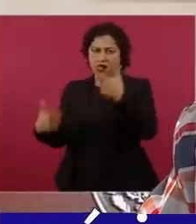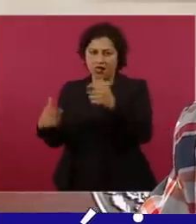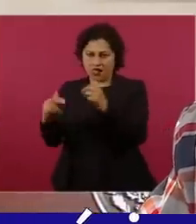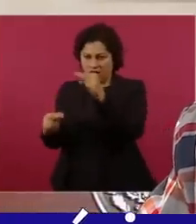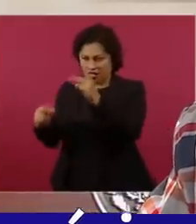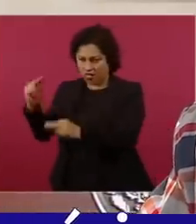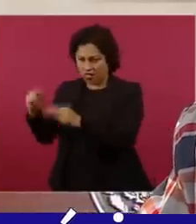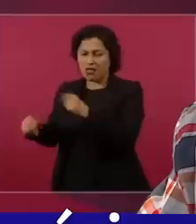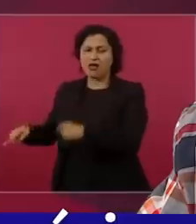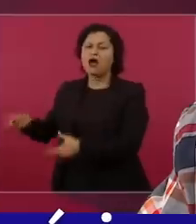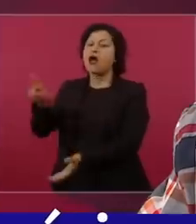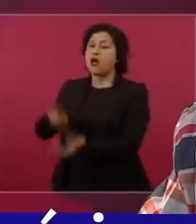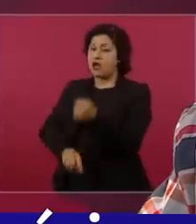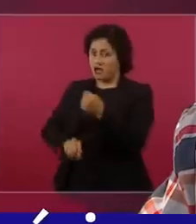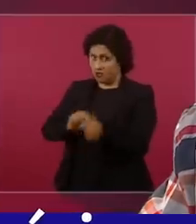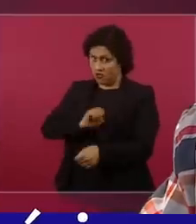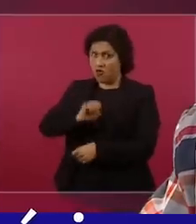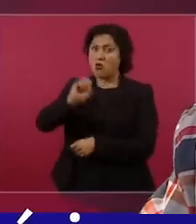Y en el fondo,